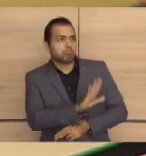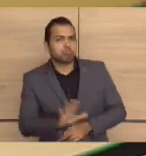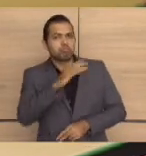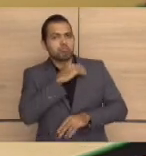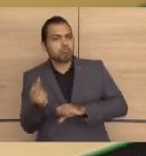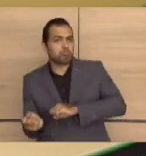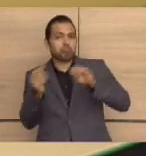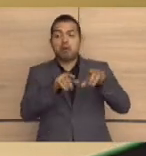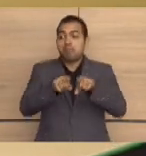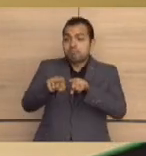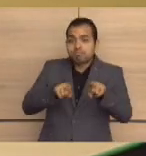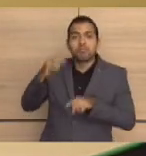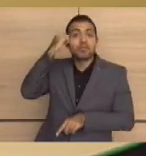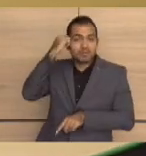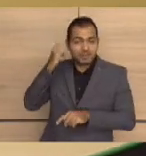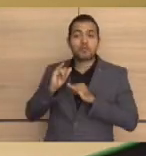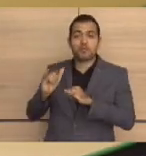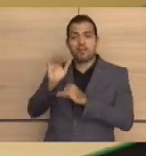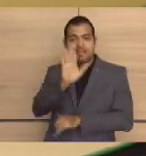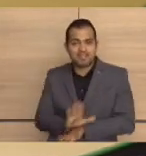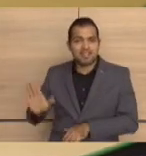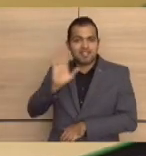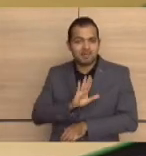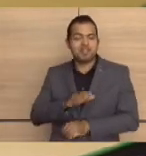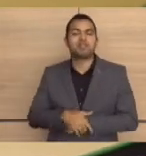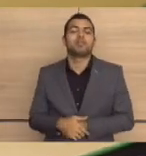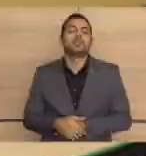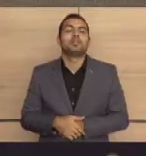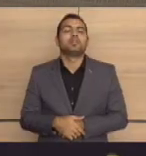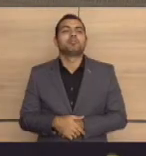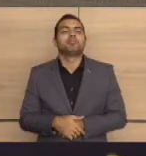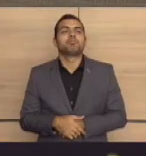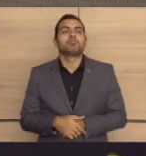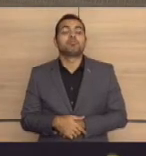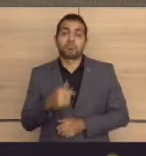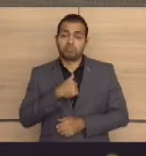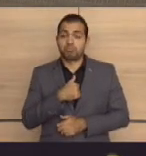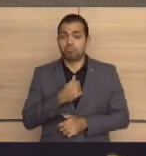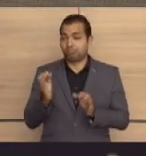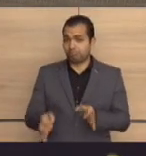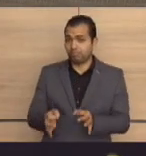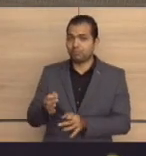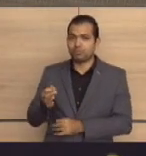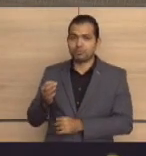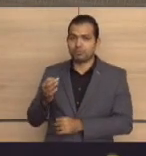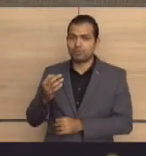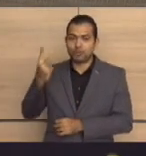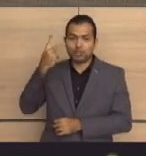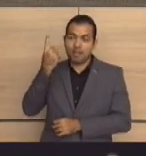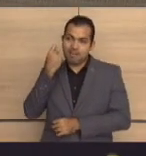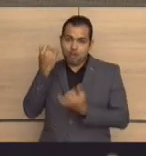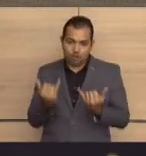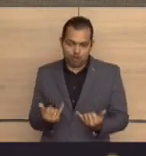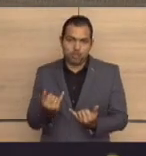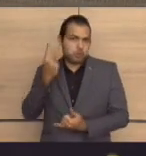departamento. Y hemos podido realmente en este espacio de estos 2 días entrar en reflexiones